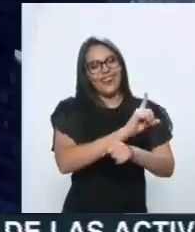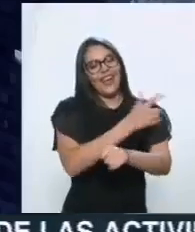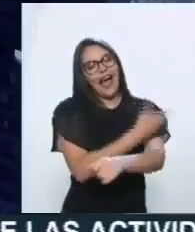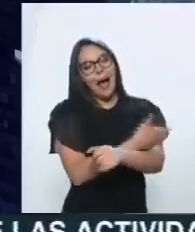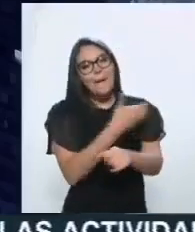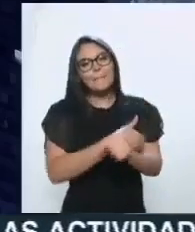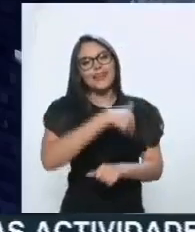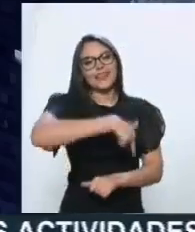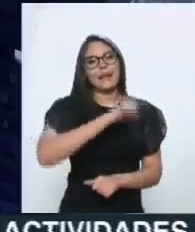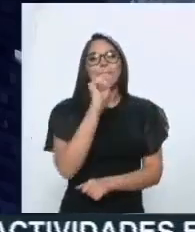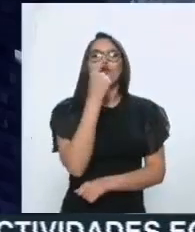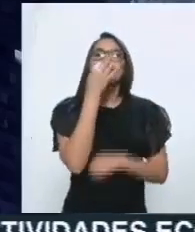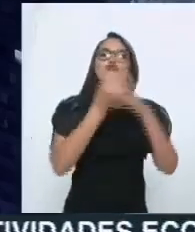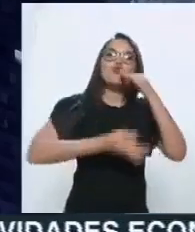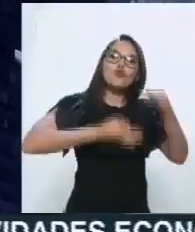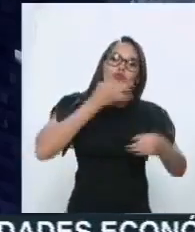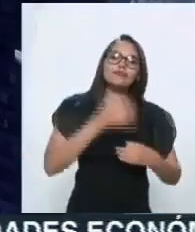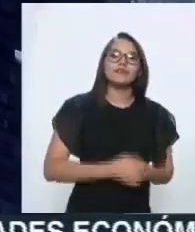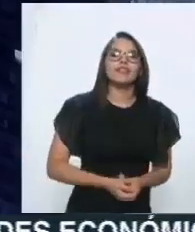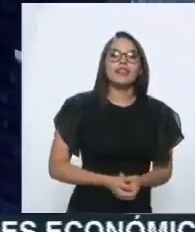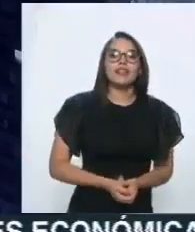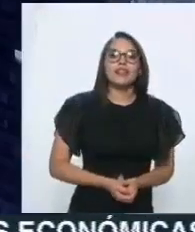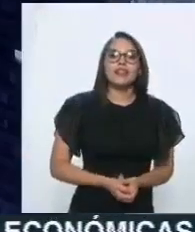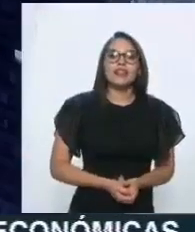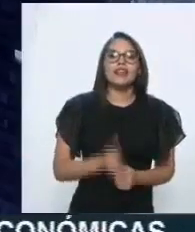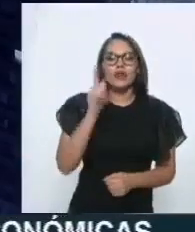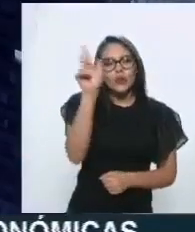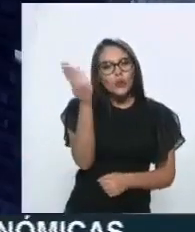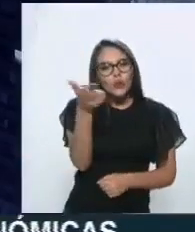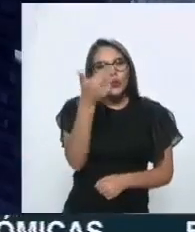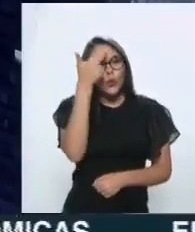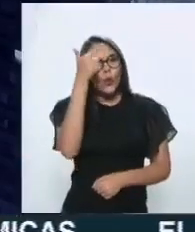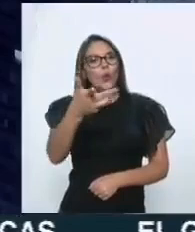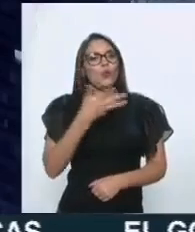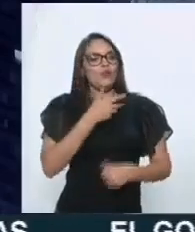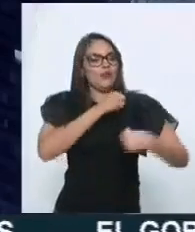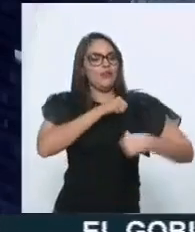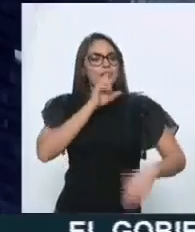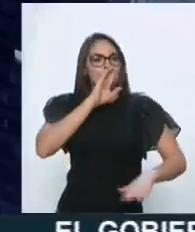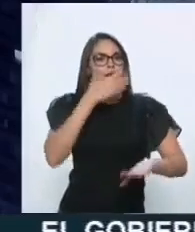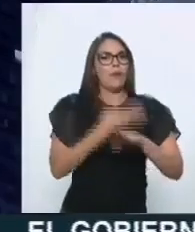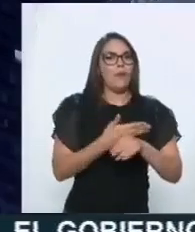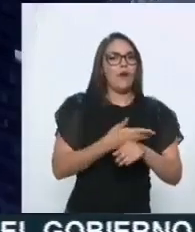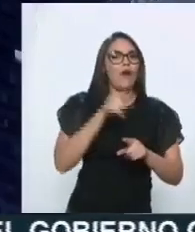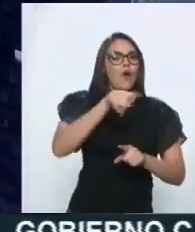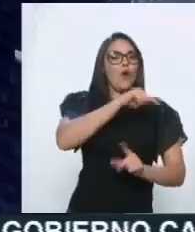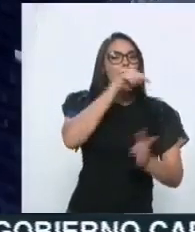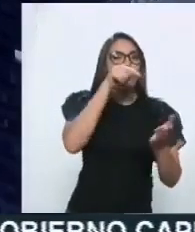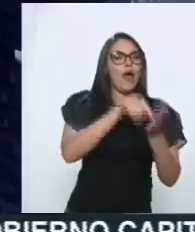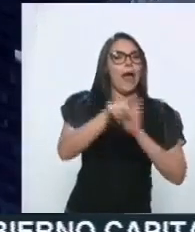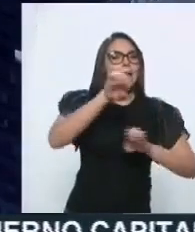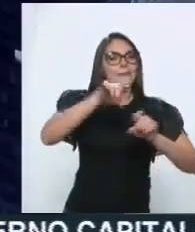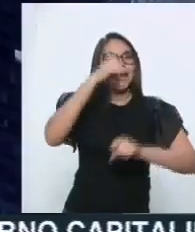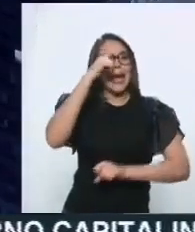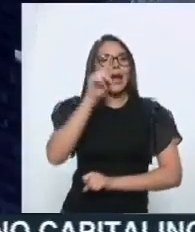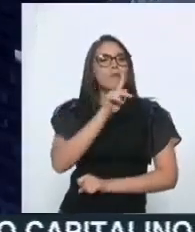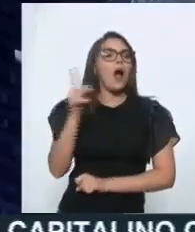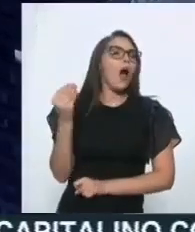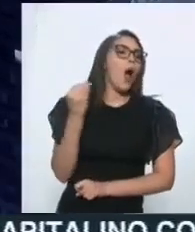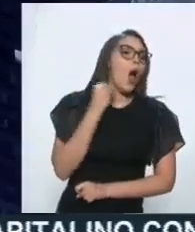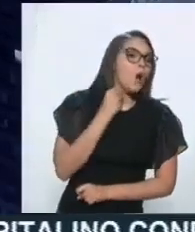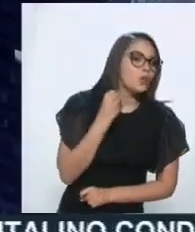Acaban de presentar a través de Desarma México, del despacho de abogados que tú encabezas y de otros organismos y otras